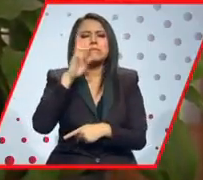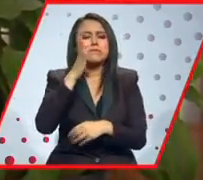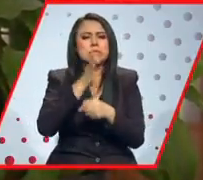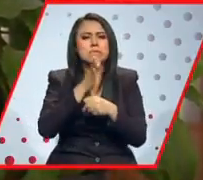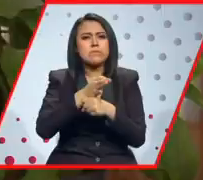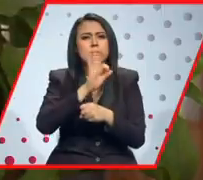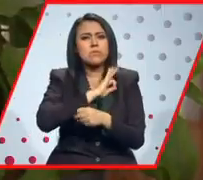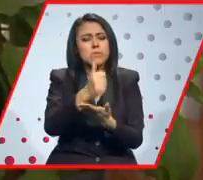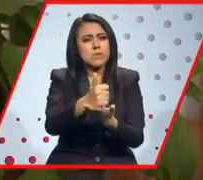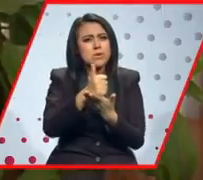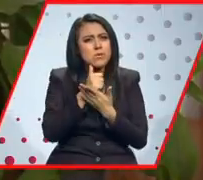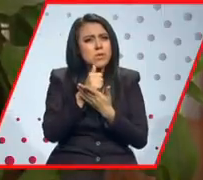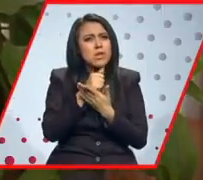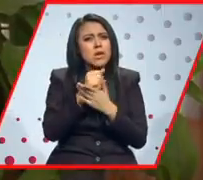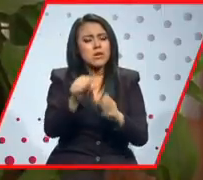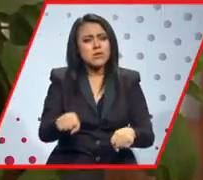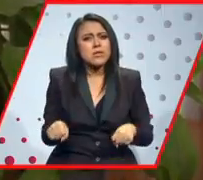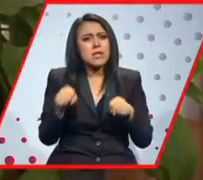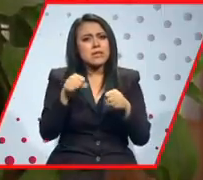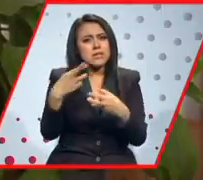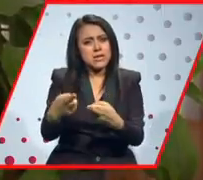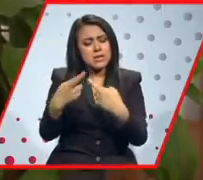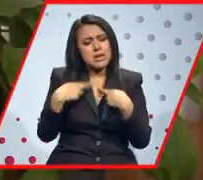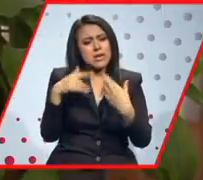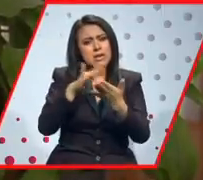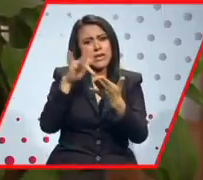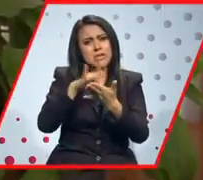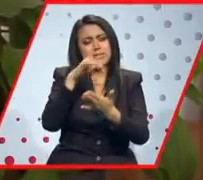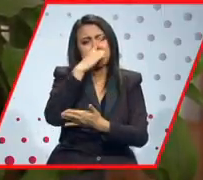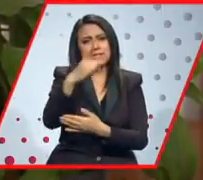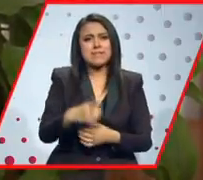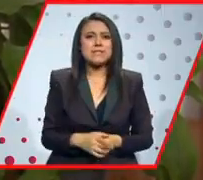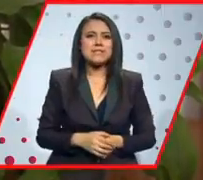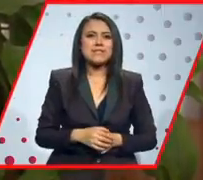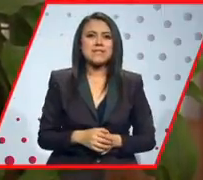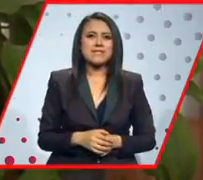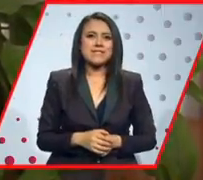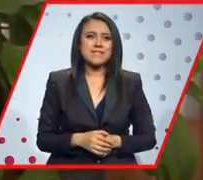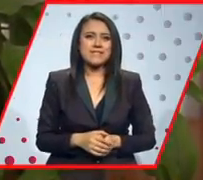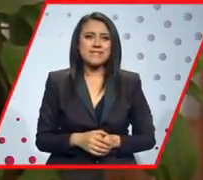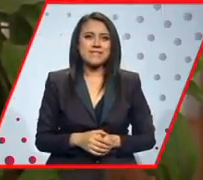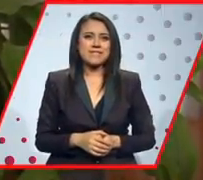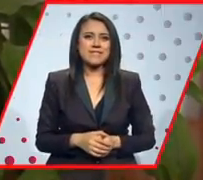puede donar una silla, se lo agradeceremos de antemano, y